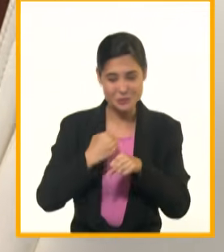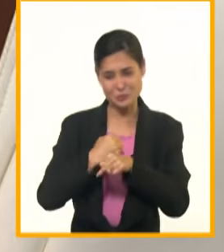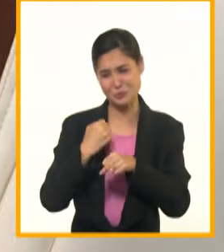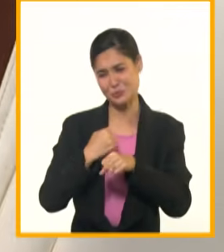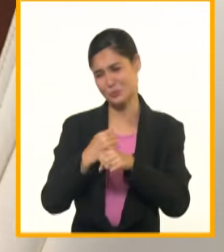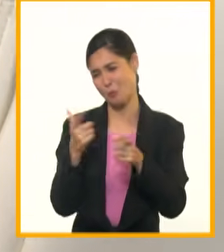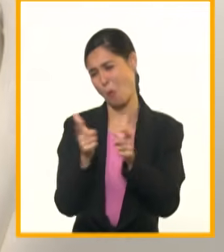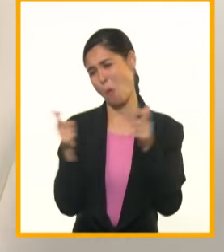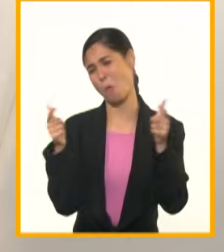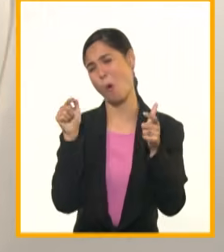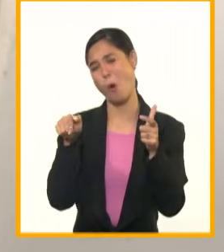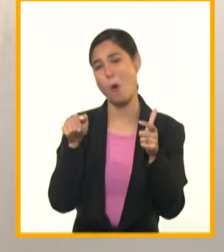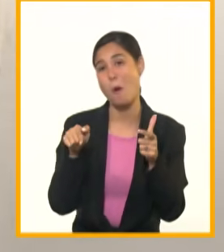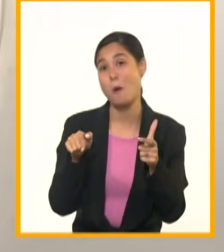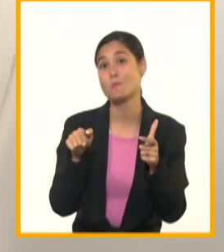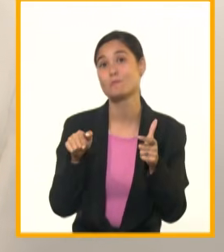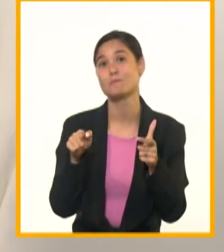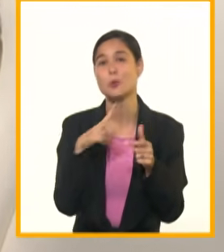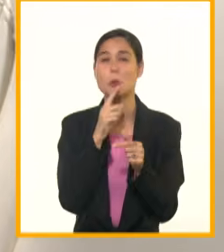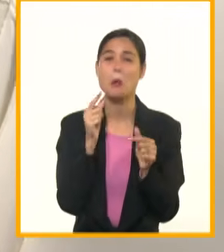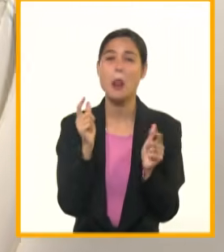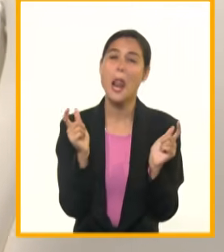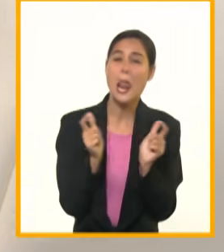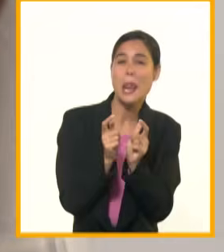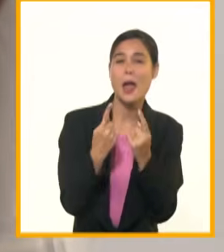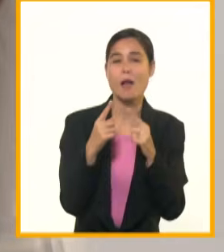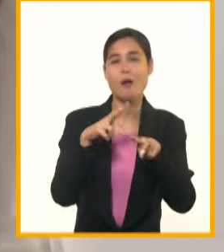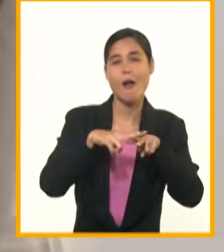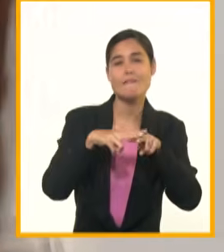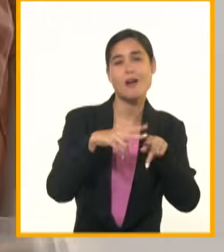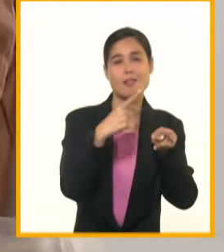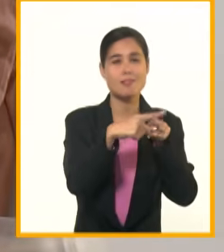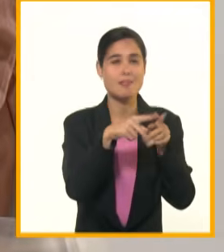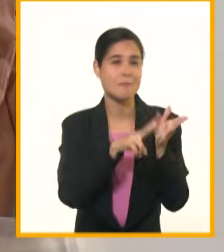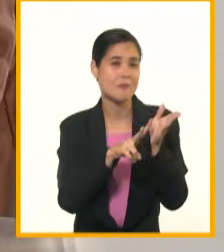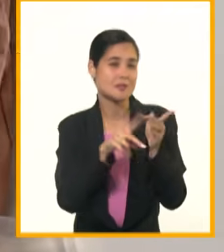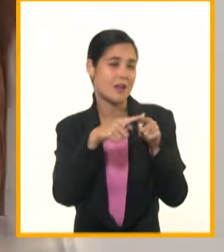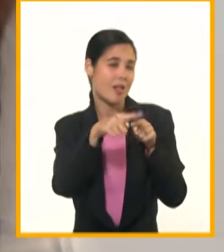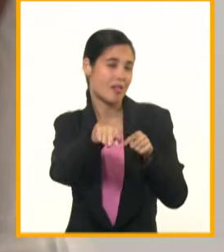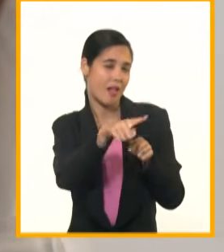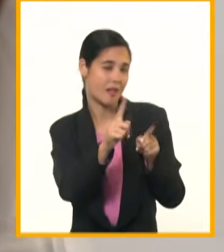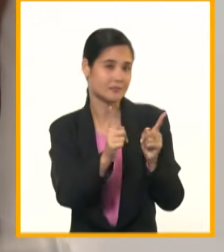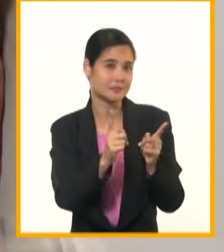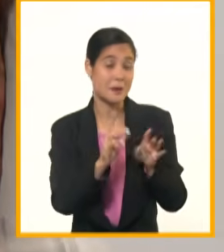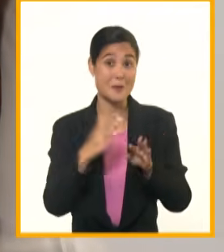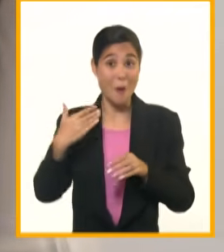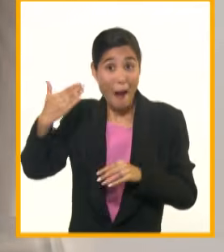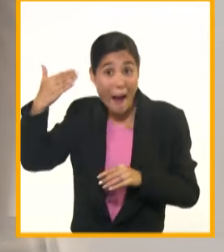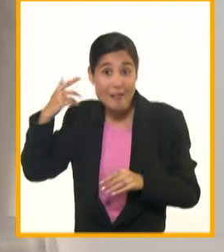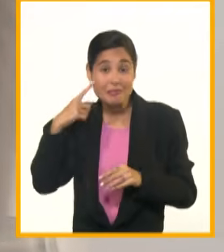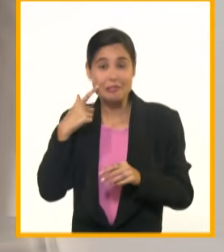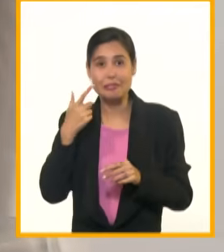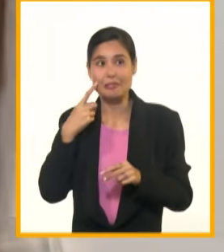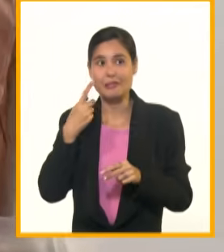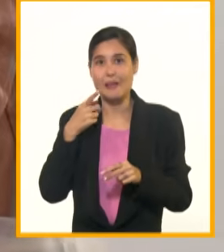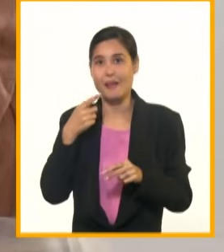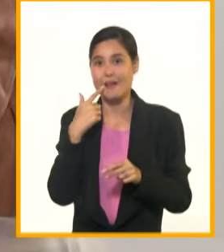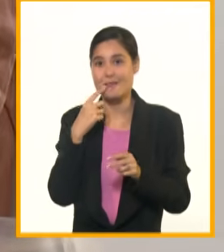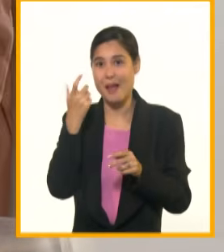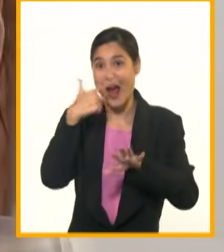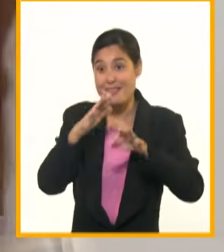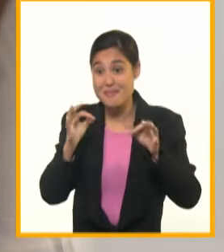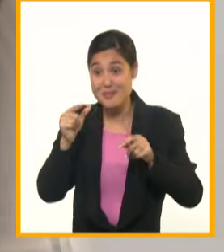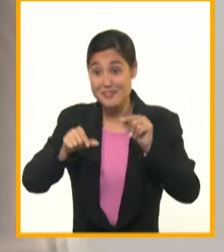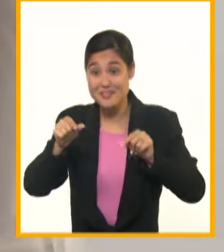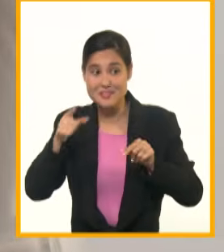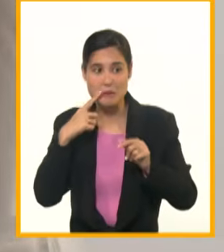capital, y eso es una transformación importante. Y eso tiene un impacto indirecto también en las familias, en la economía de la